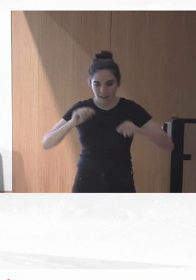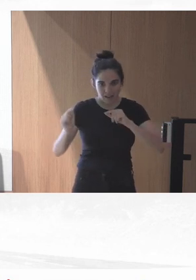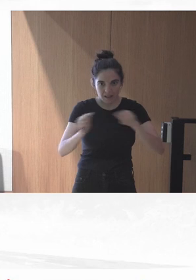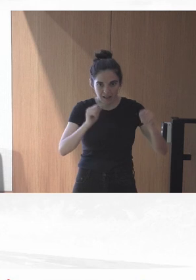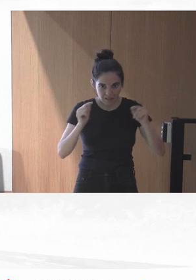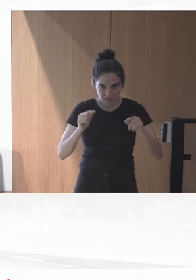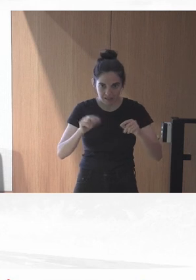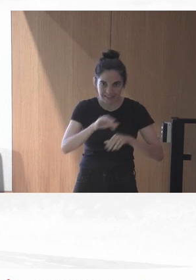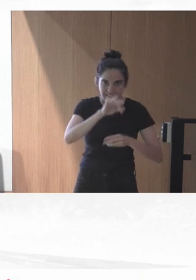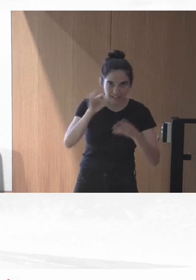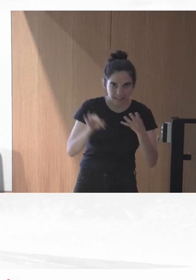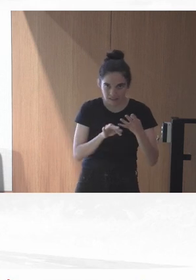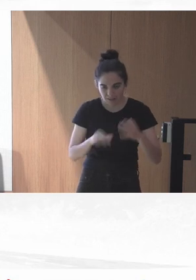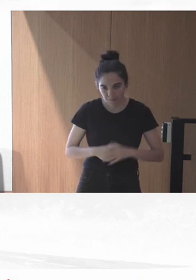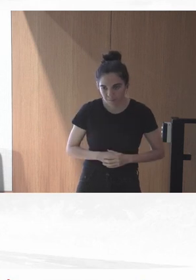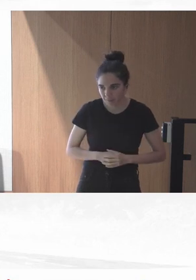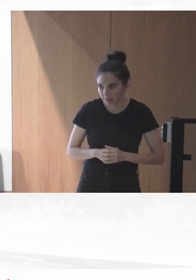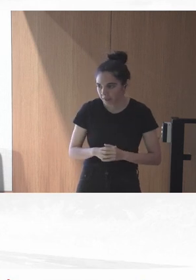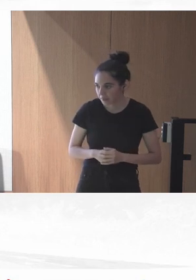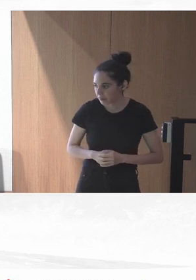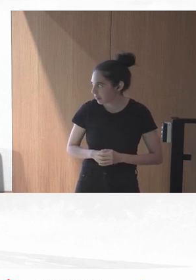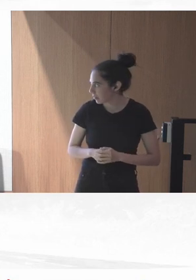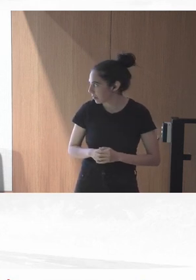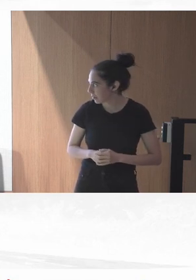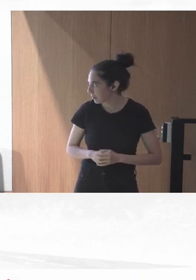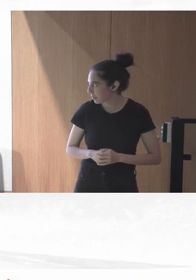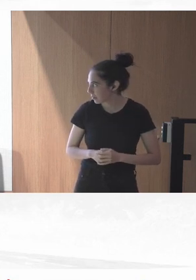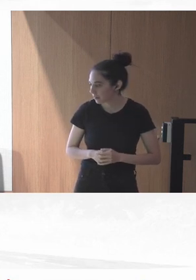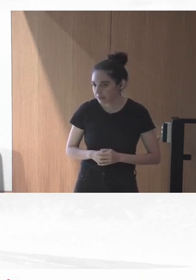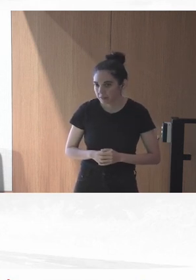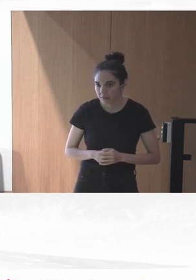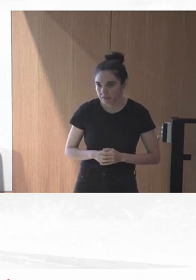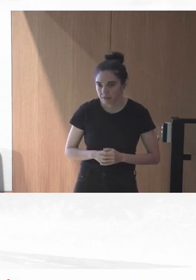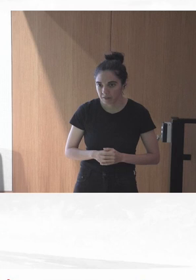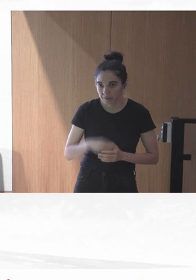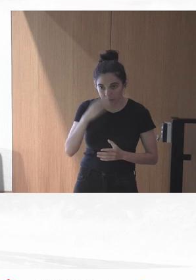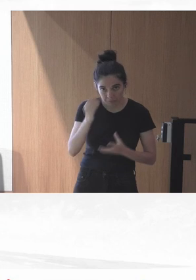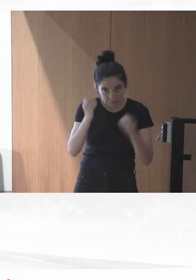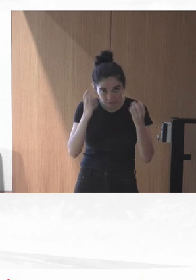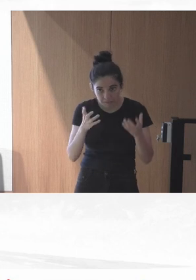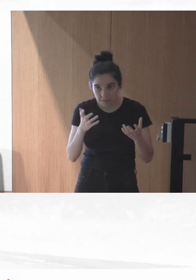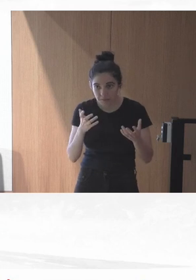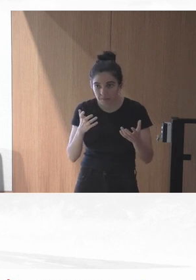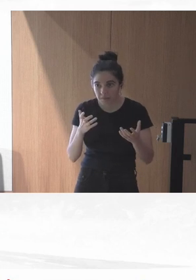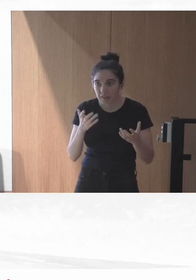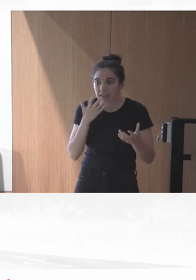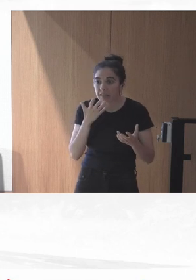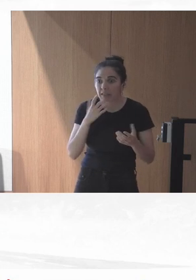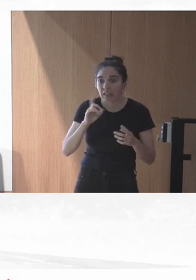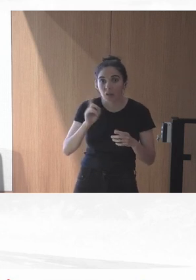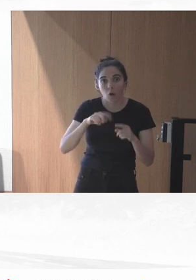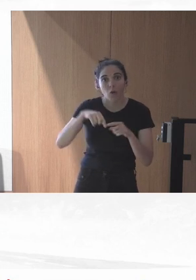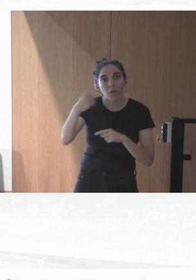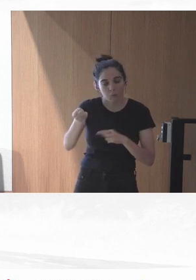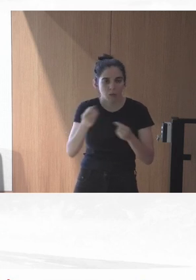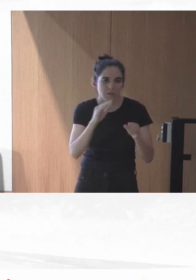¿Le parece bien la respuesta a su pregunta en general? Si no, podemos comentar los detalles